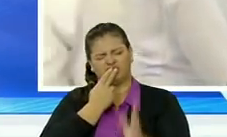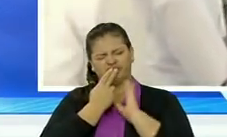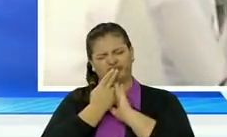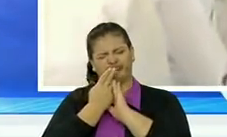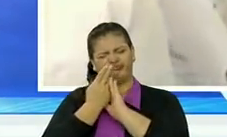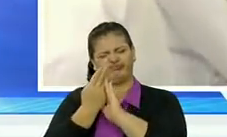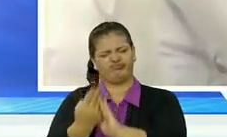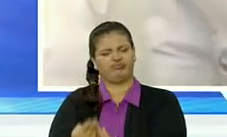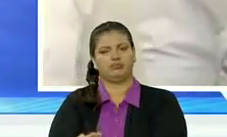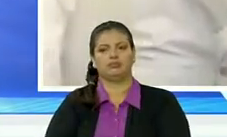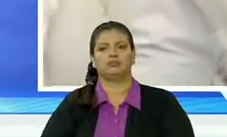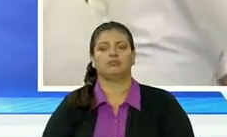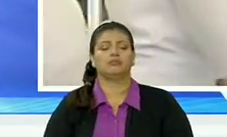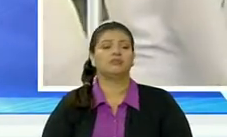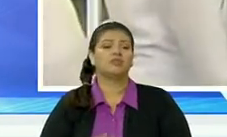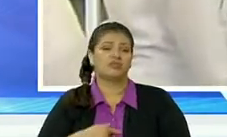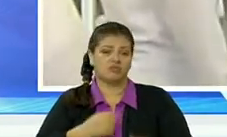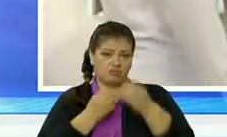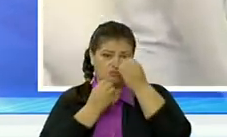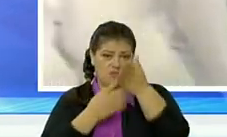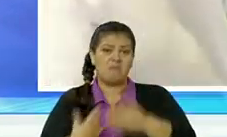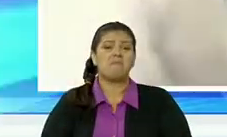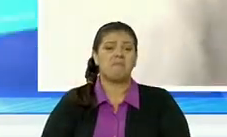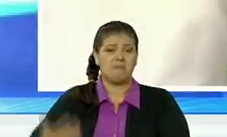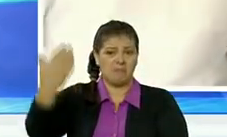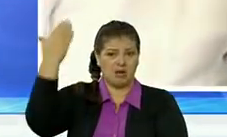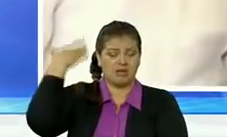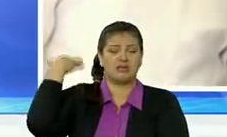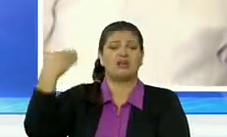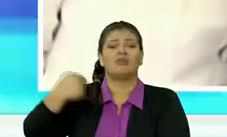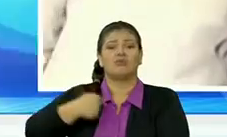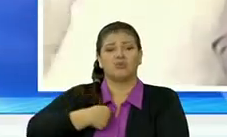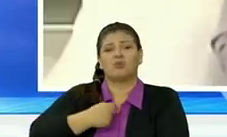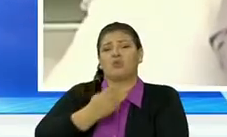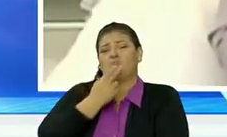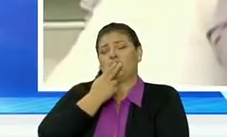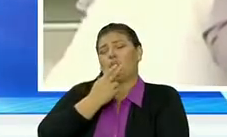fumé hasta hace 26 o 27 años y dejé de fumar